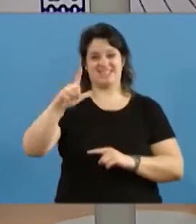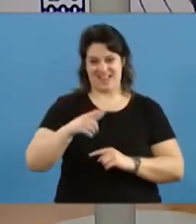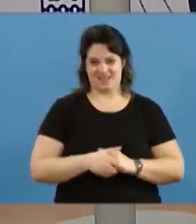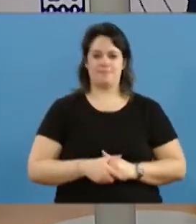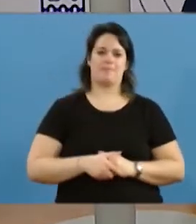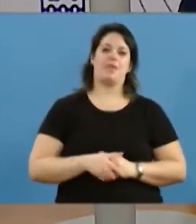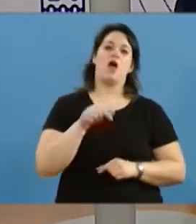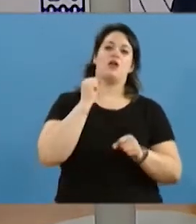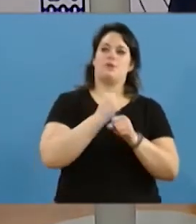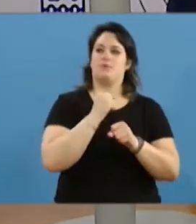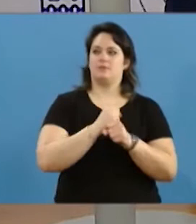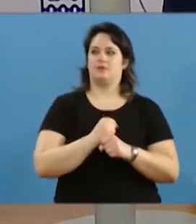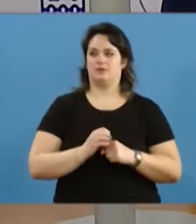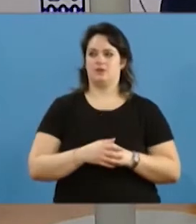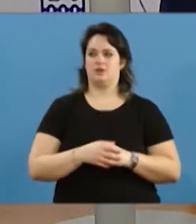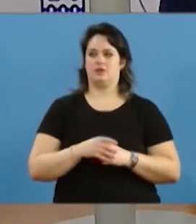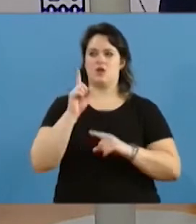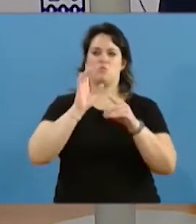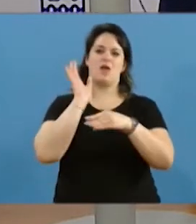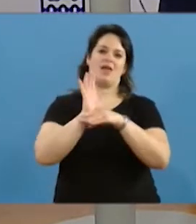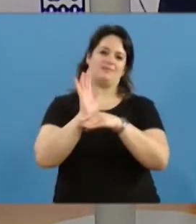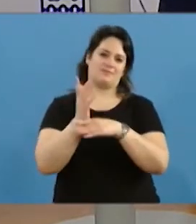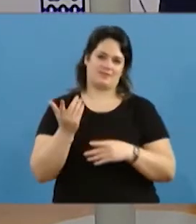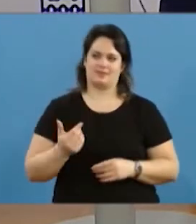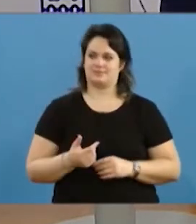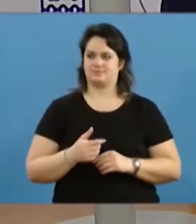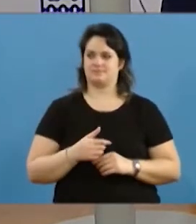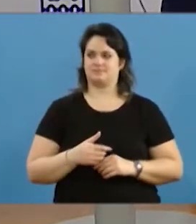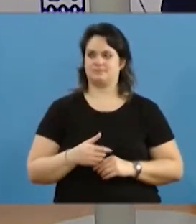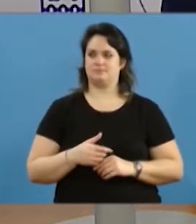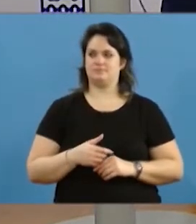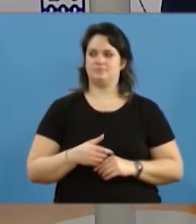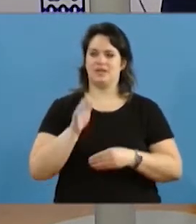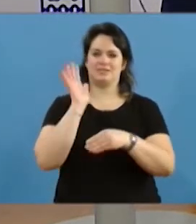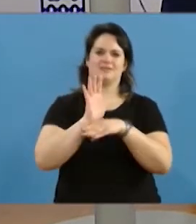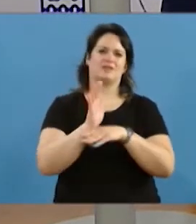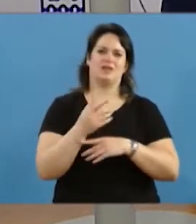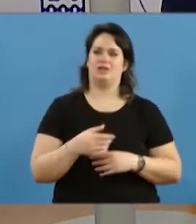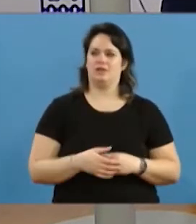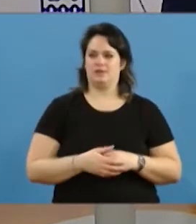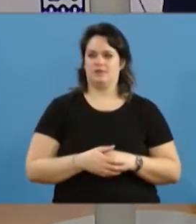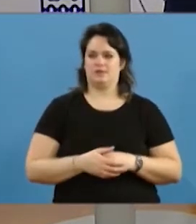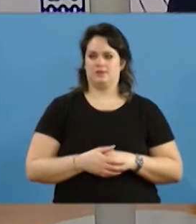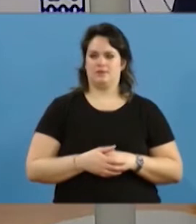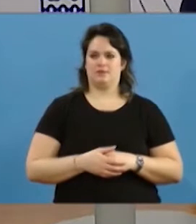de trabajar ahora con algunas definiciones. Bien. ¿Sí? Algunas definiciones que...